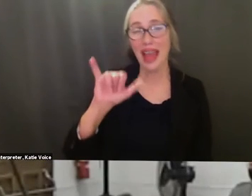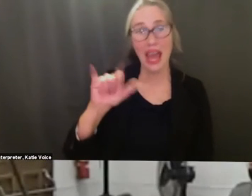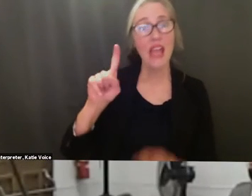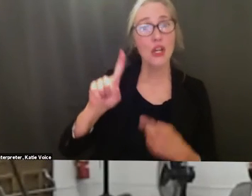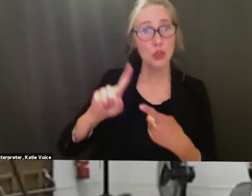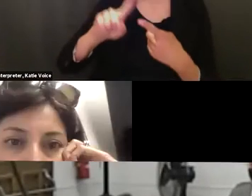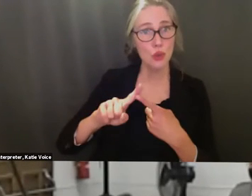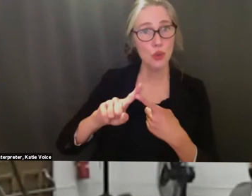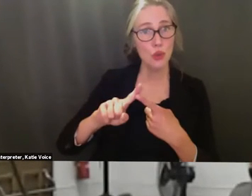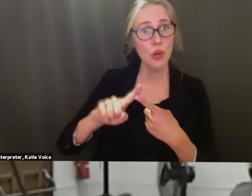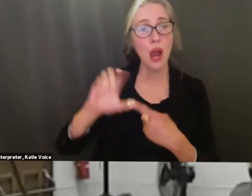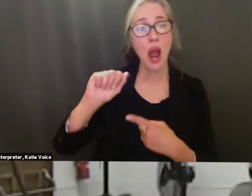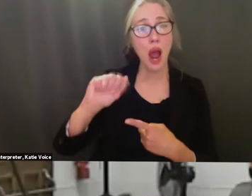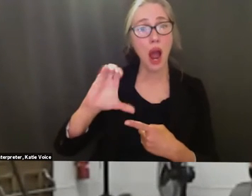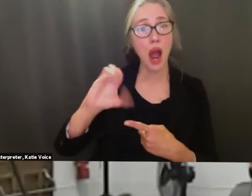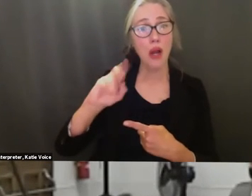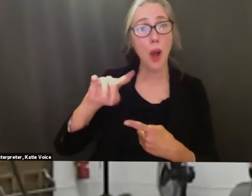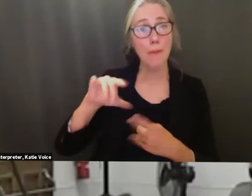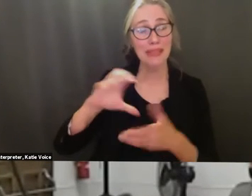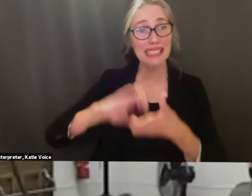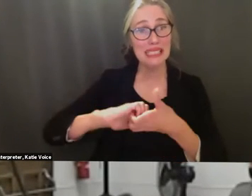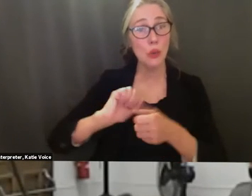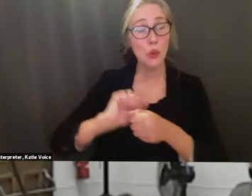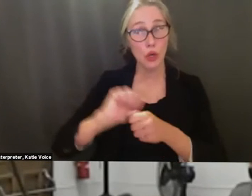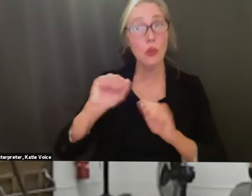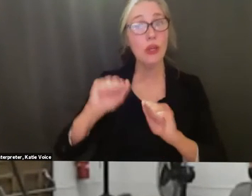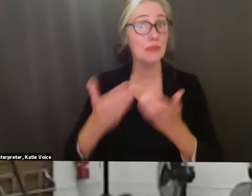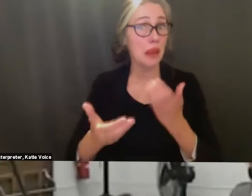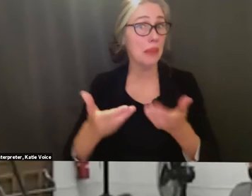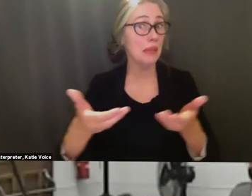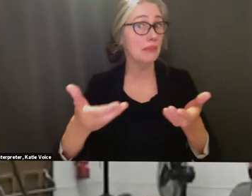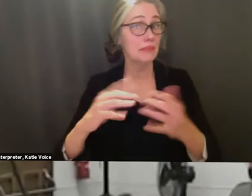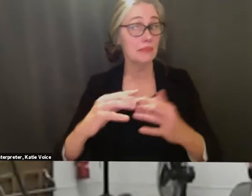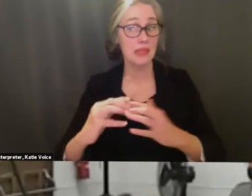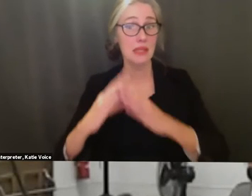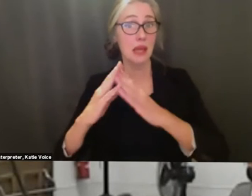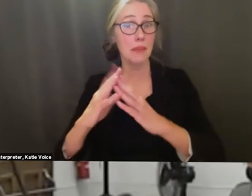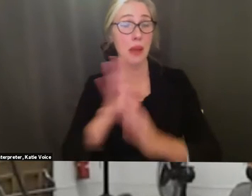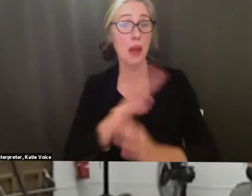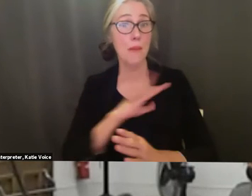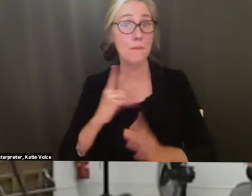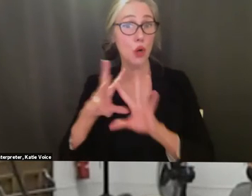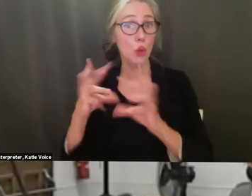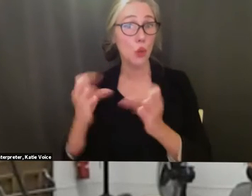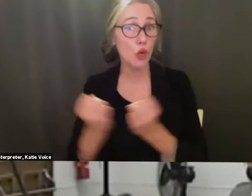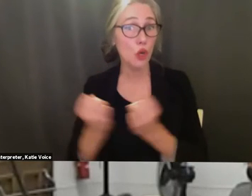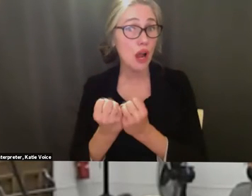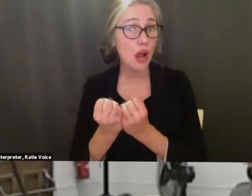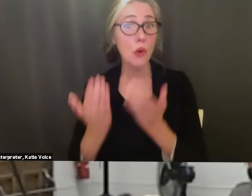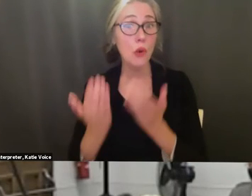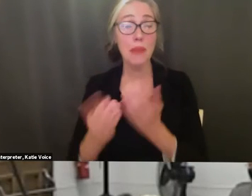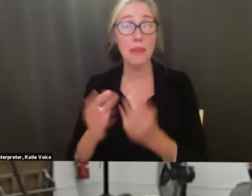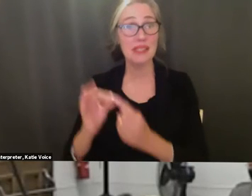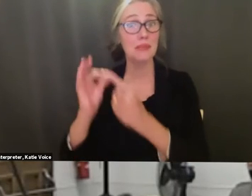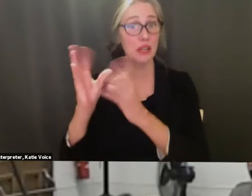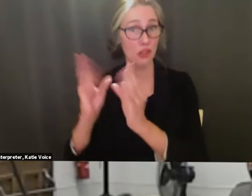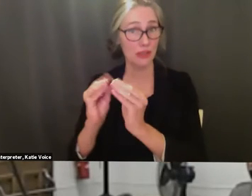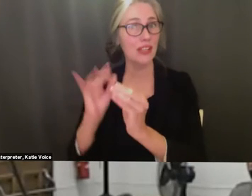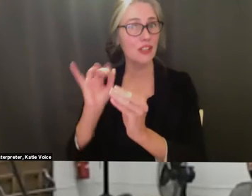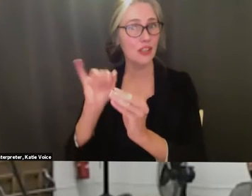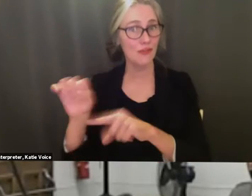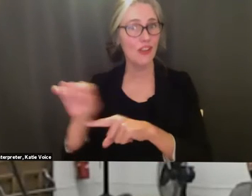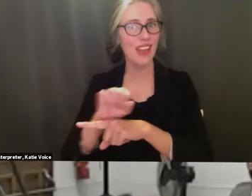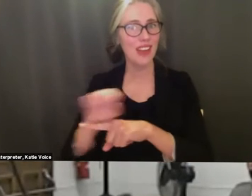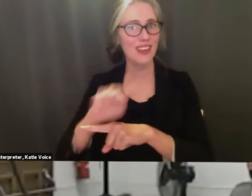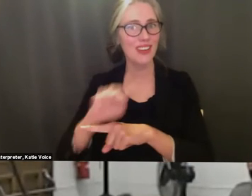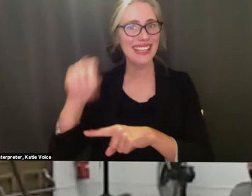Pues para este trabajo podemos incluir una sesión para el consejo o tal vez un taller de algún tipo. Yo